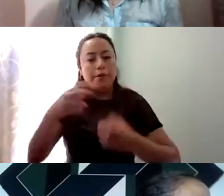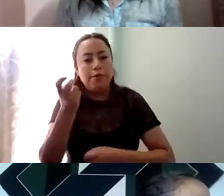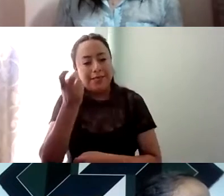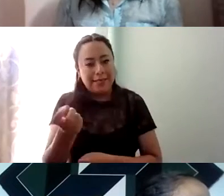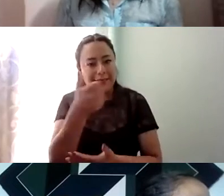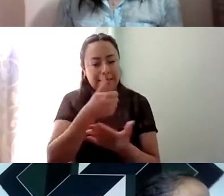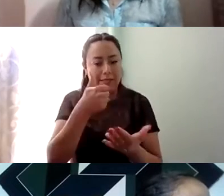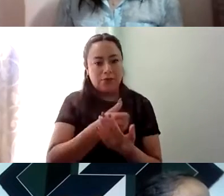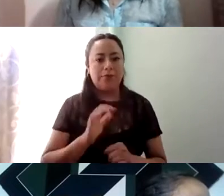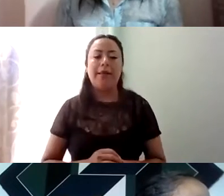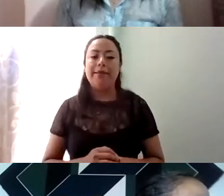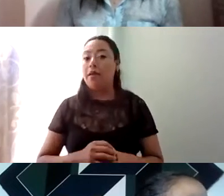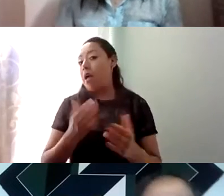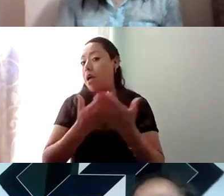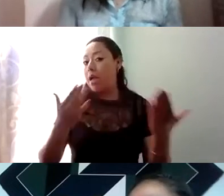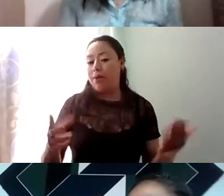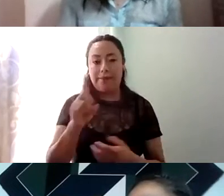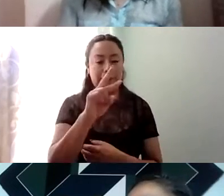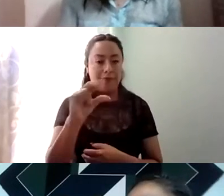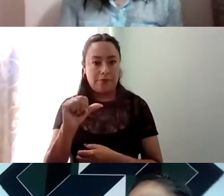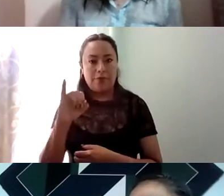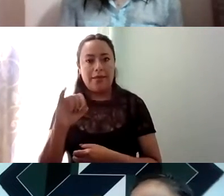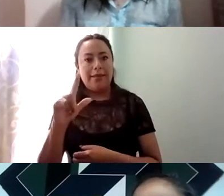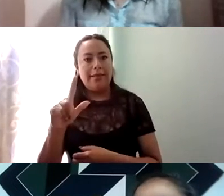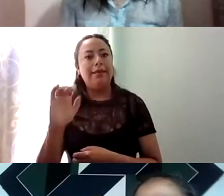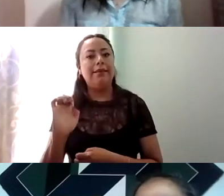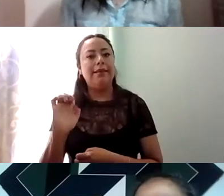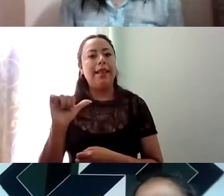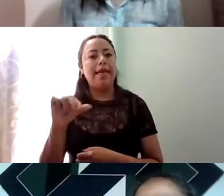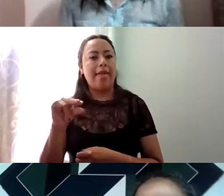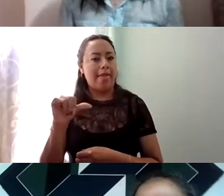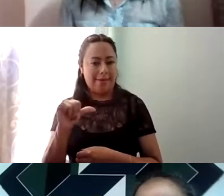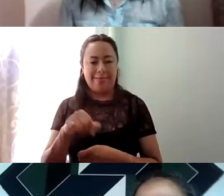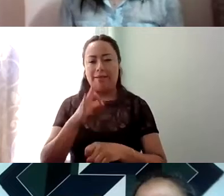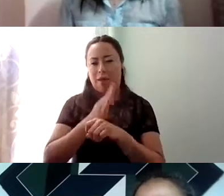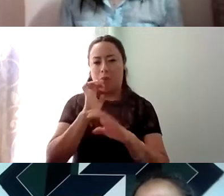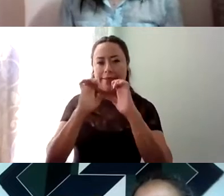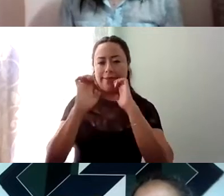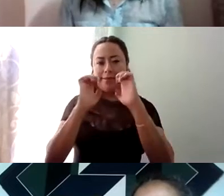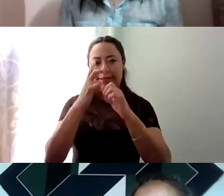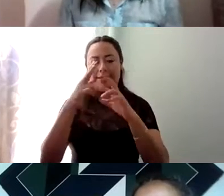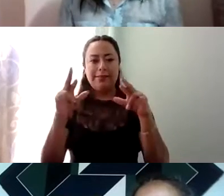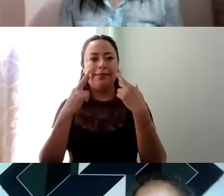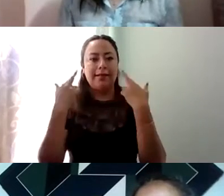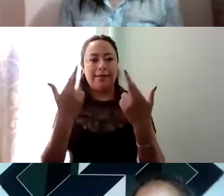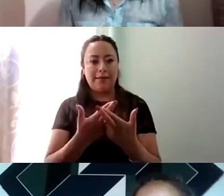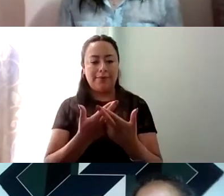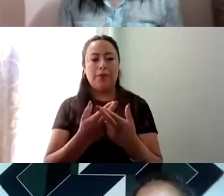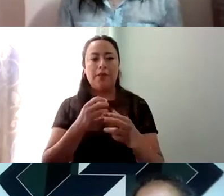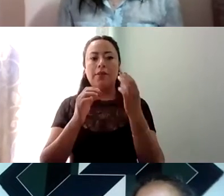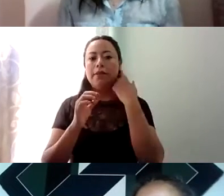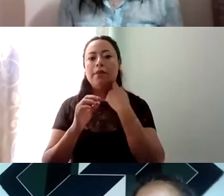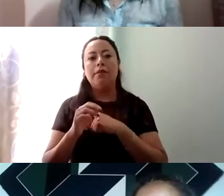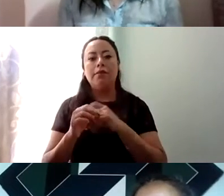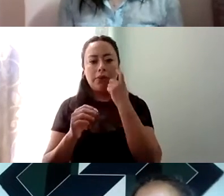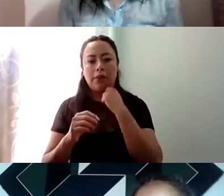doctora Ileana, a quien estamos entrevistando en esta reunión de la comisión, sus datos curriculares respaldan una sólida